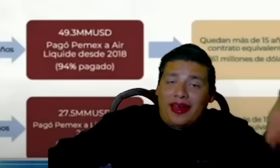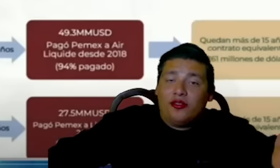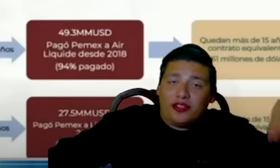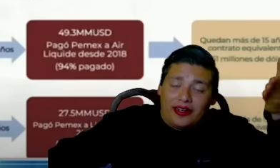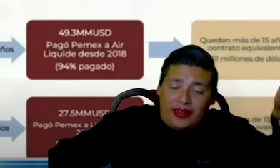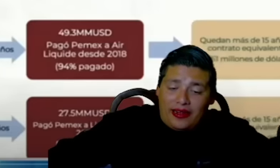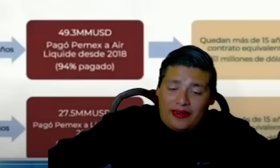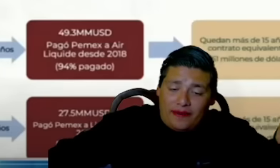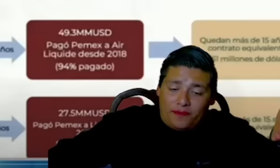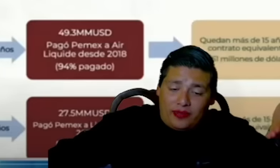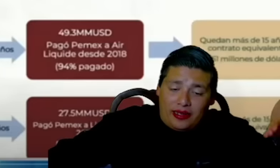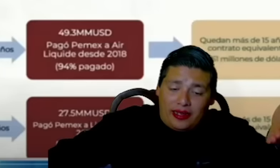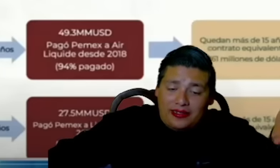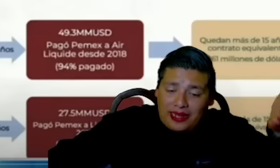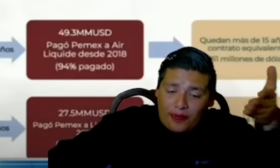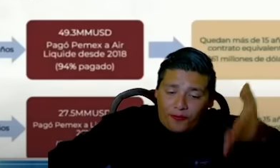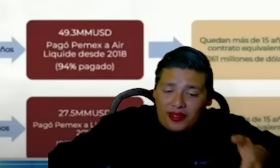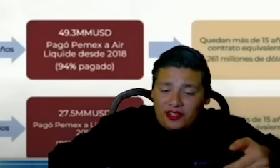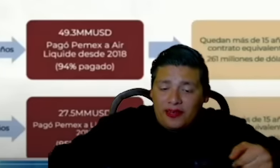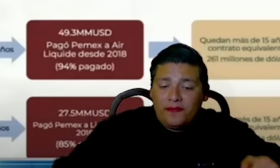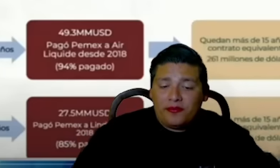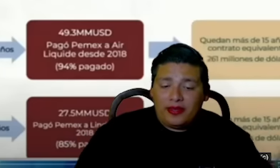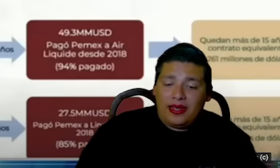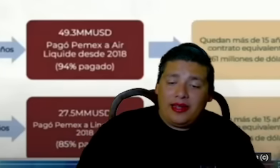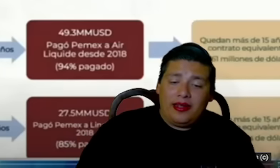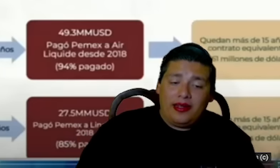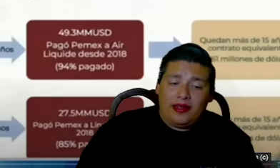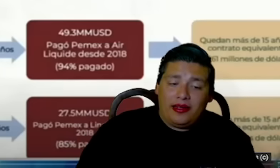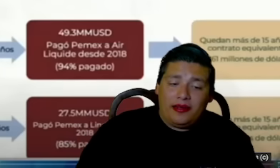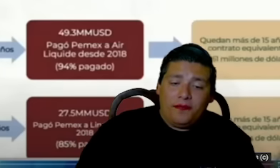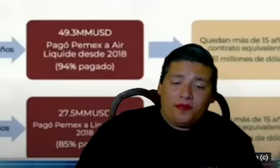llevan pagados hasta la fecha